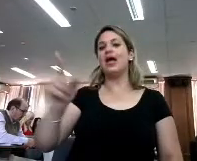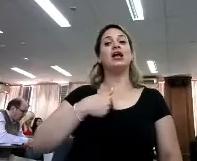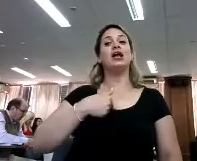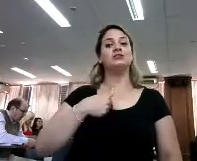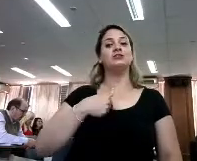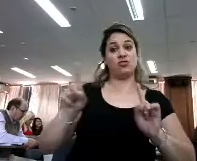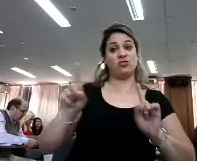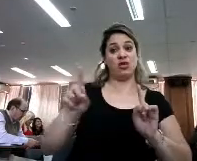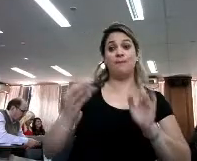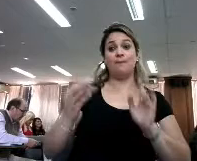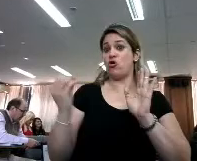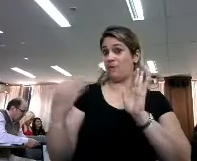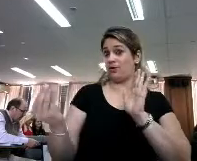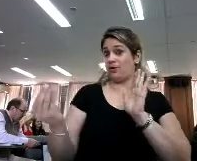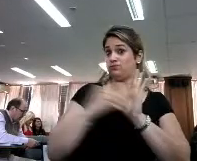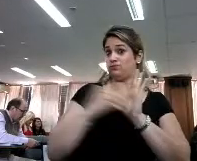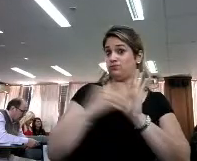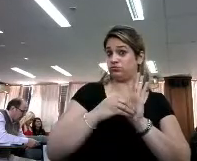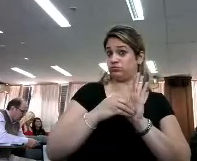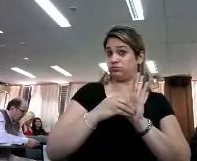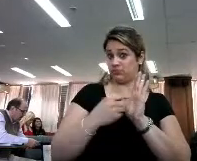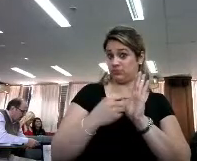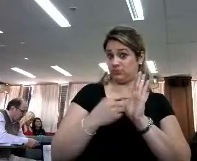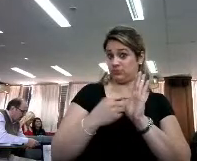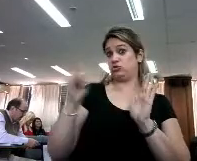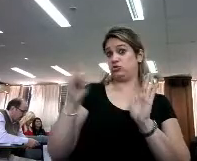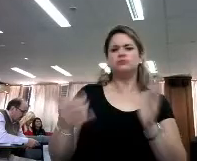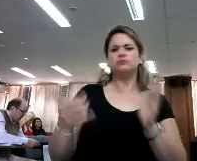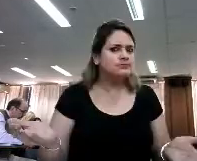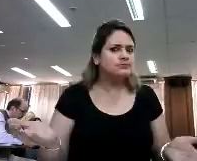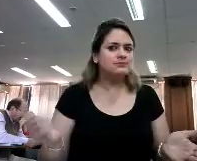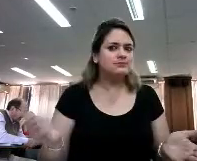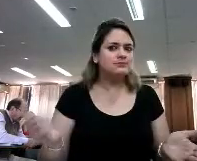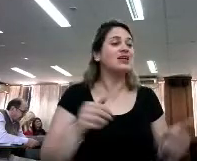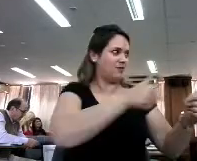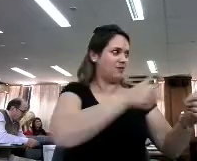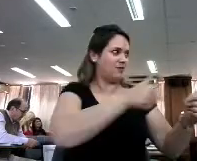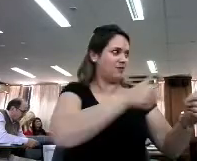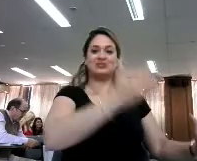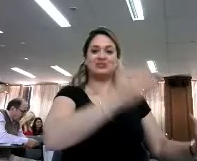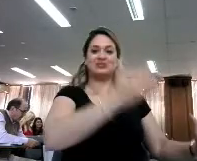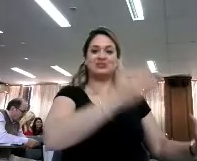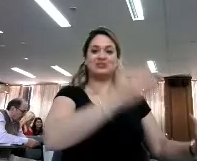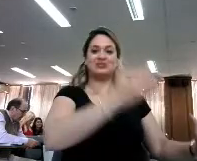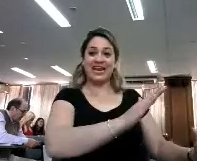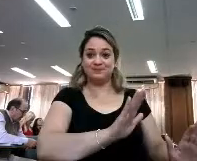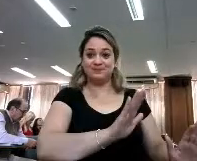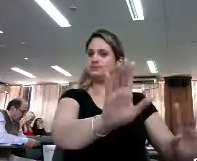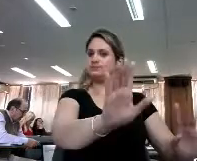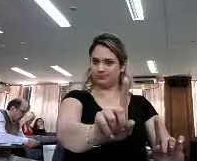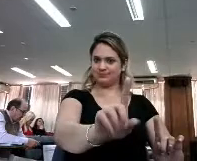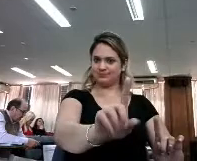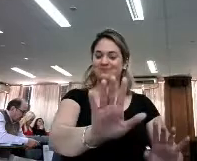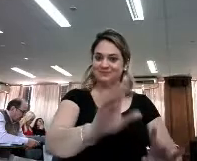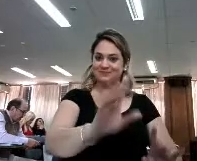Y entonces miren, gracias, Verónica. Pero mira,